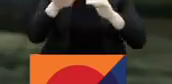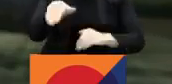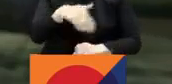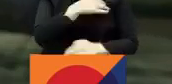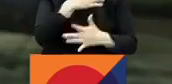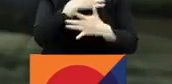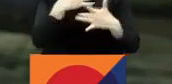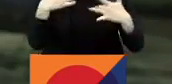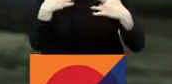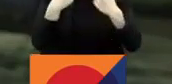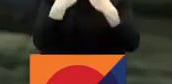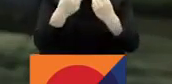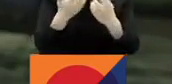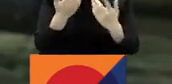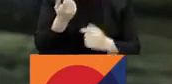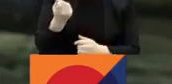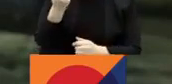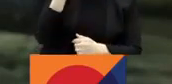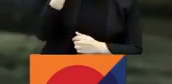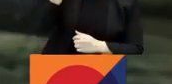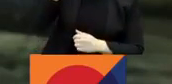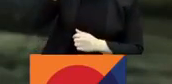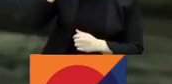las últimas 24 horas se presentaron